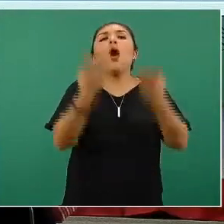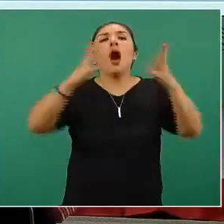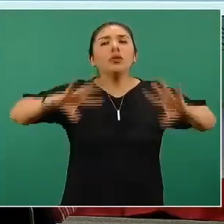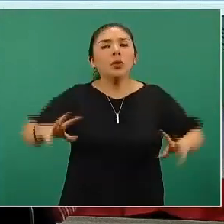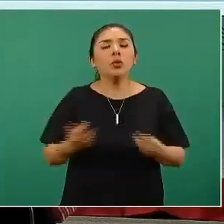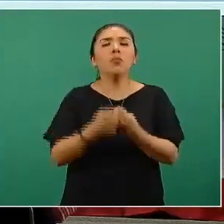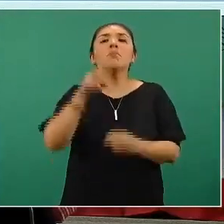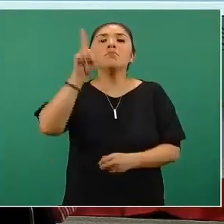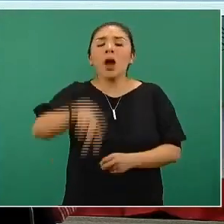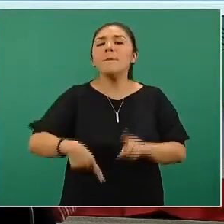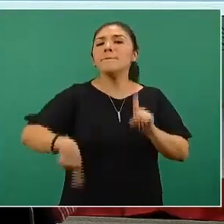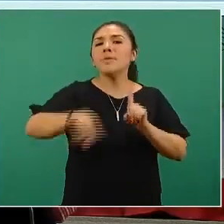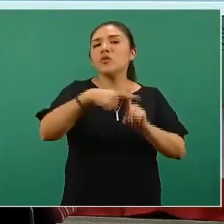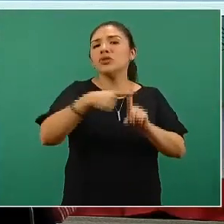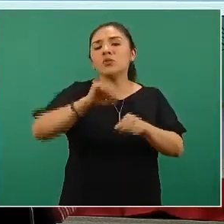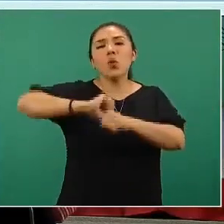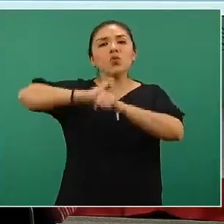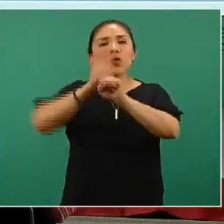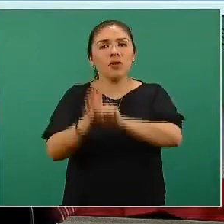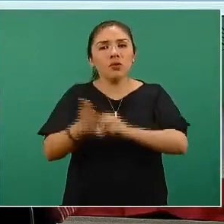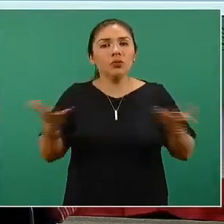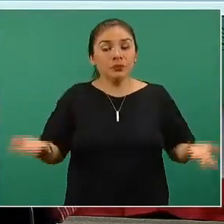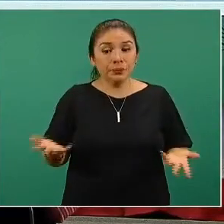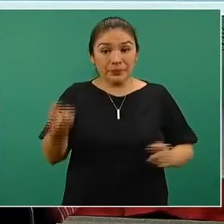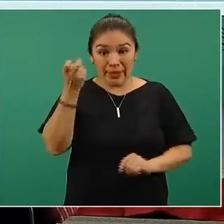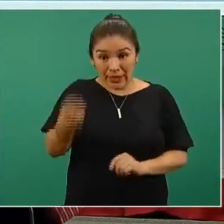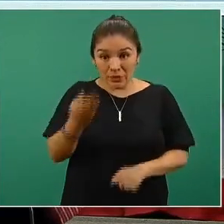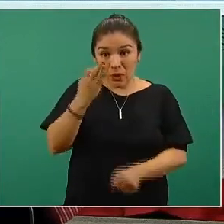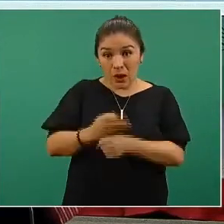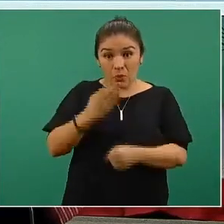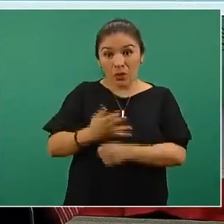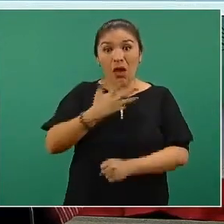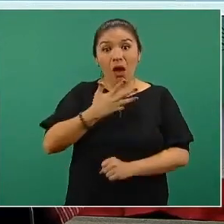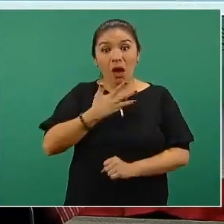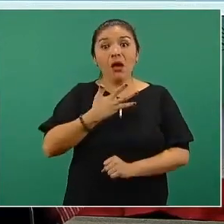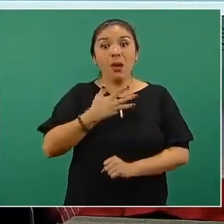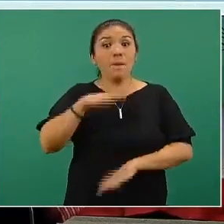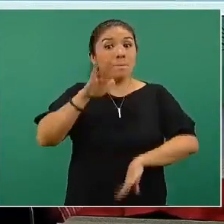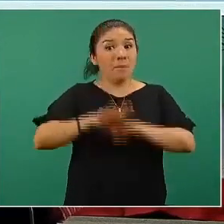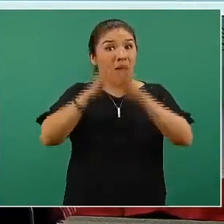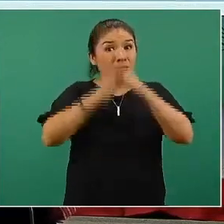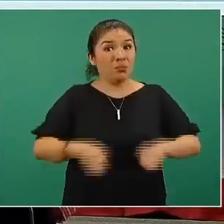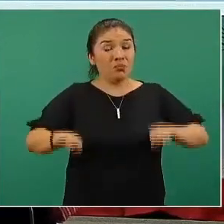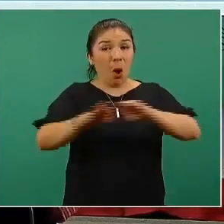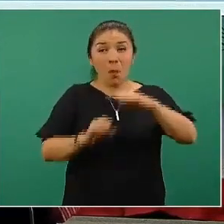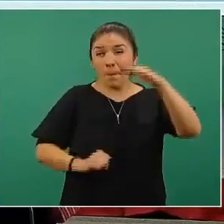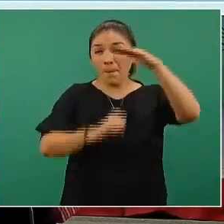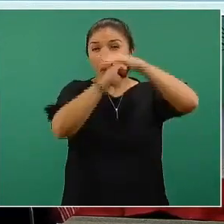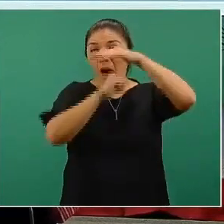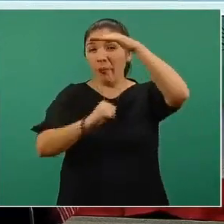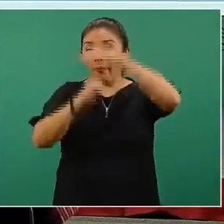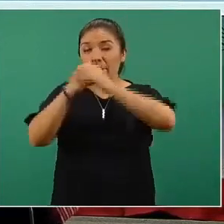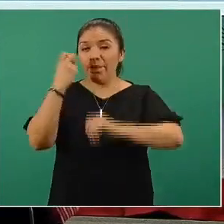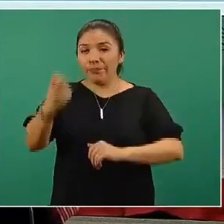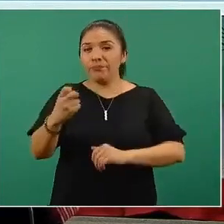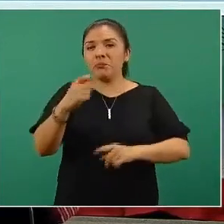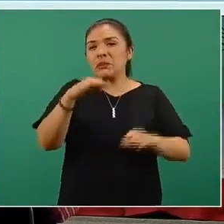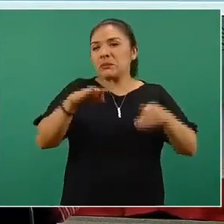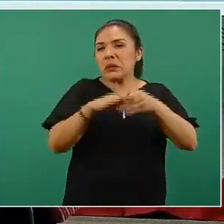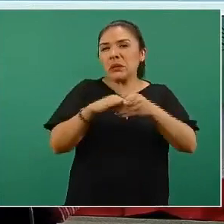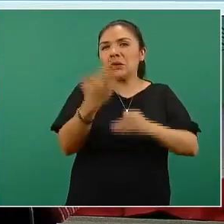resultaron positivos para el virus SARS-CoV-2. Hemos llegado en los puntos más importantes de la pandemia por arriba